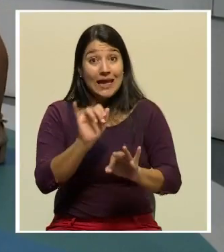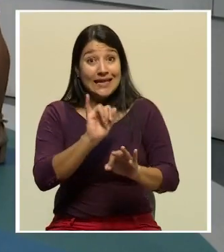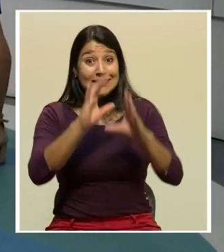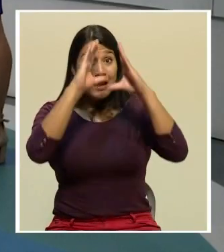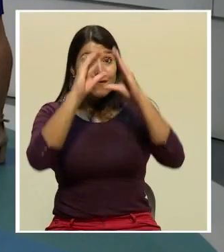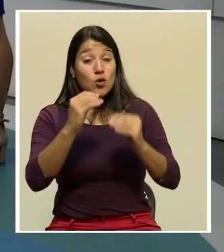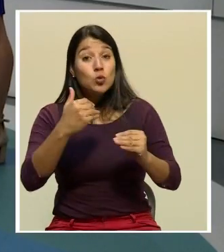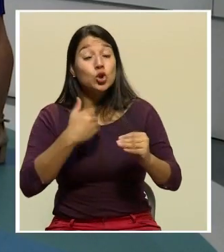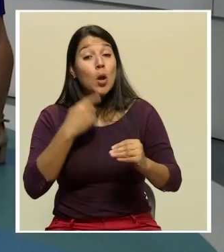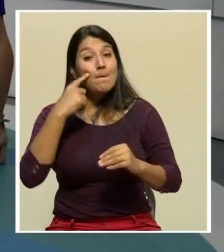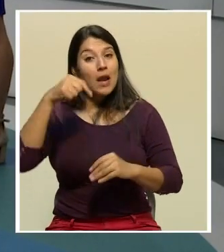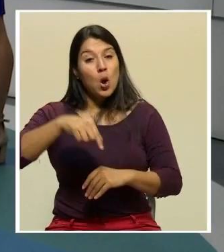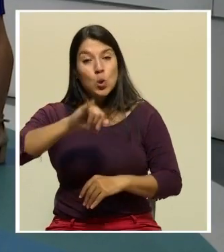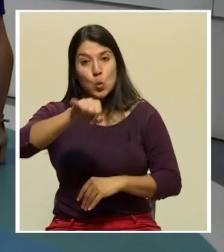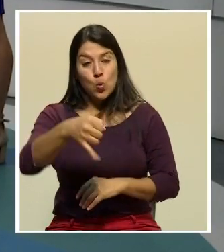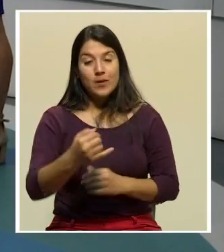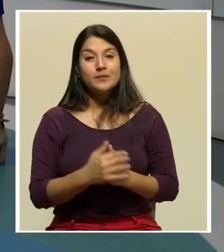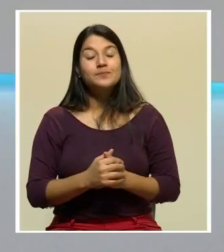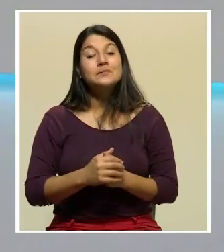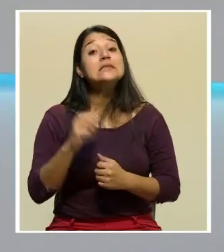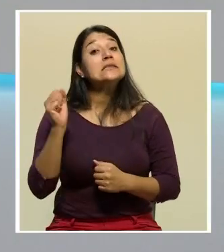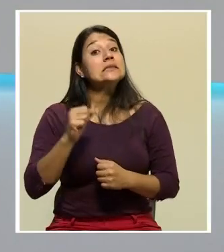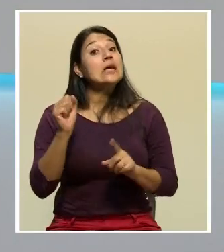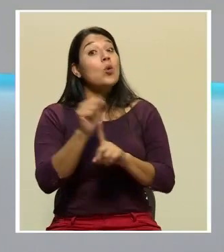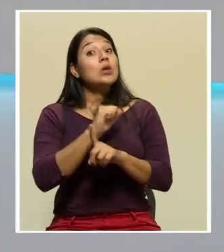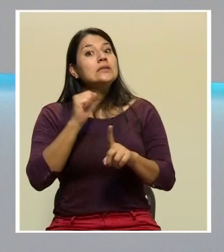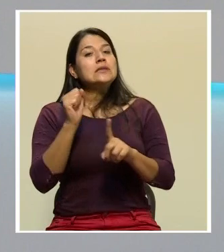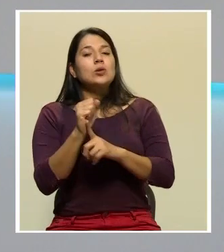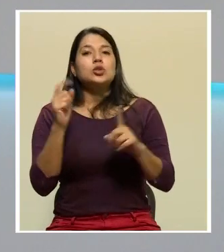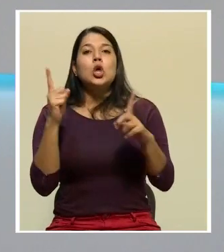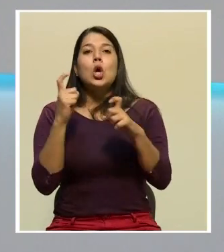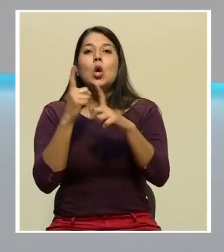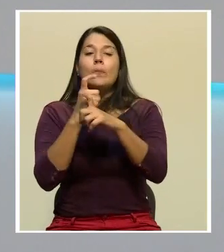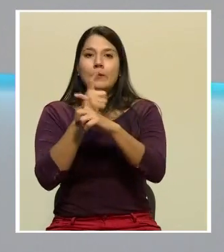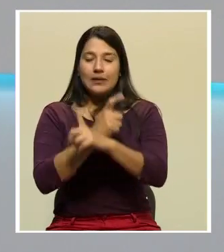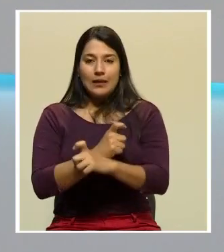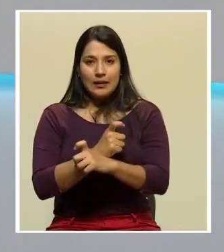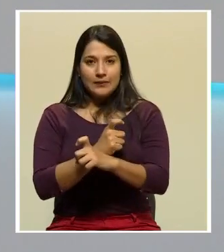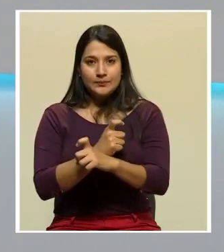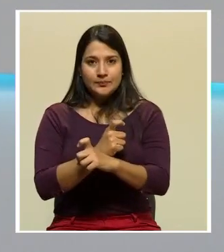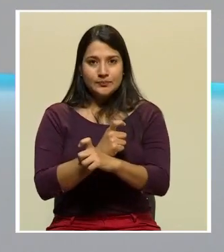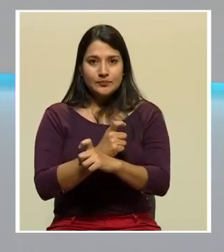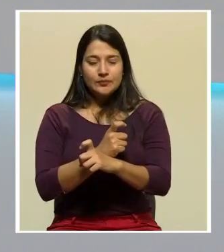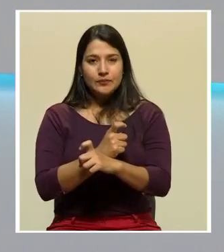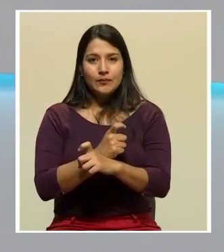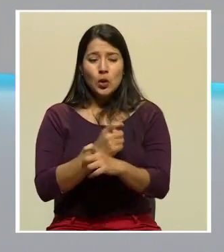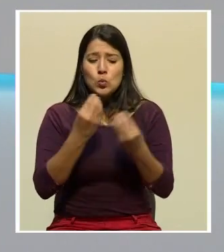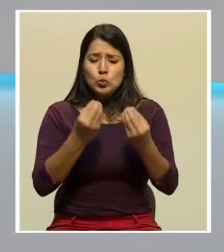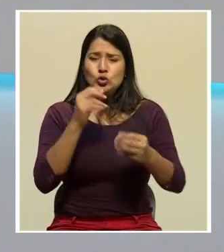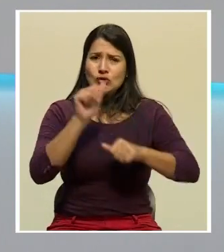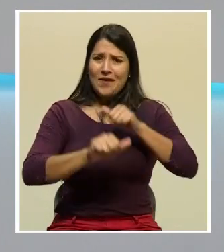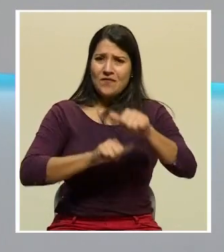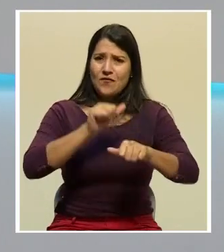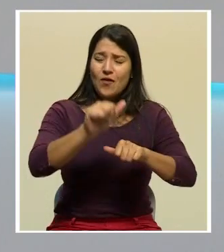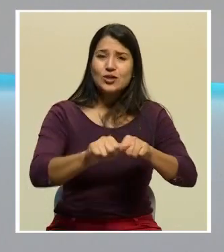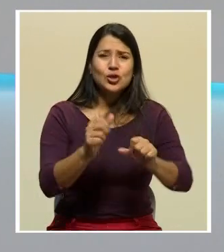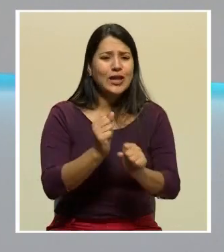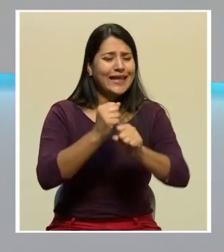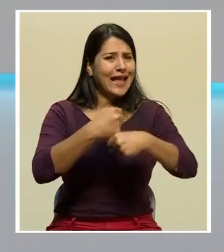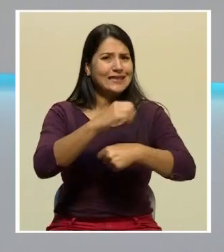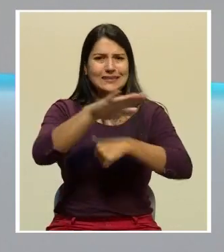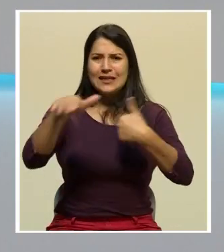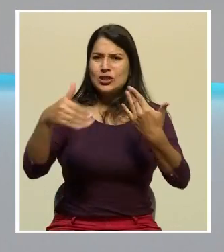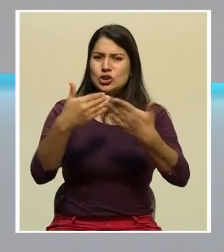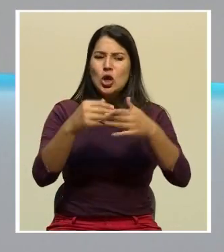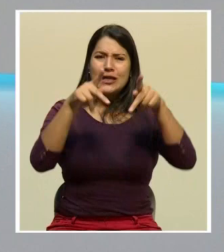información que tenemos para este jueves. Sí, una situación muy complicada, el enorme esfuerzo que está haciendo toda la gente